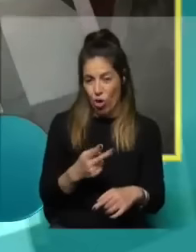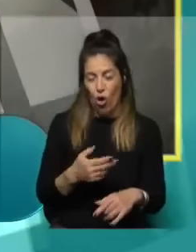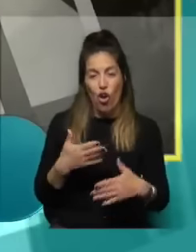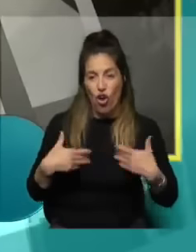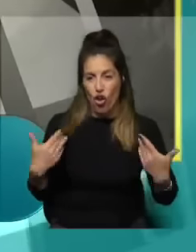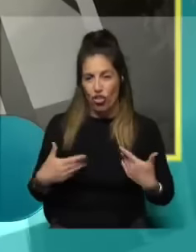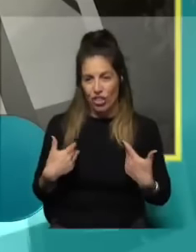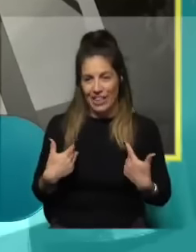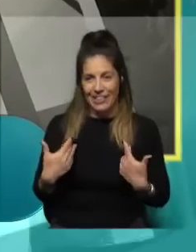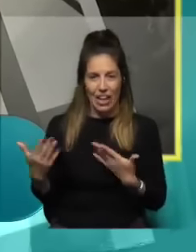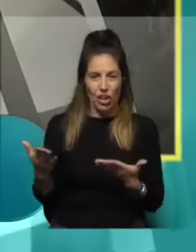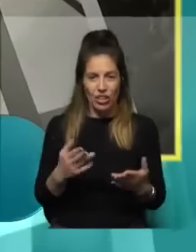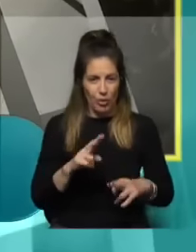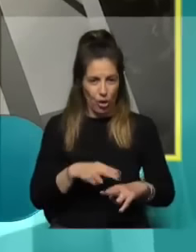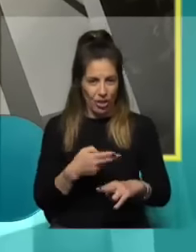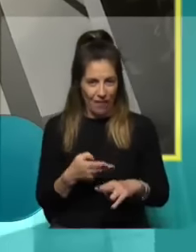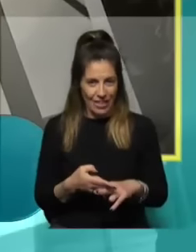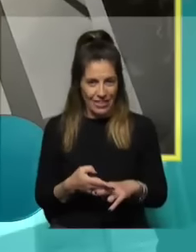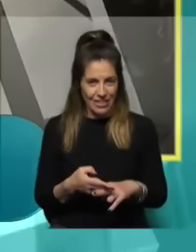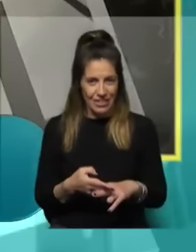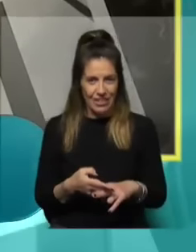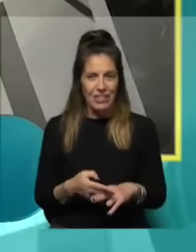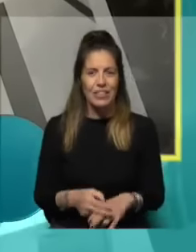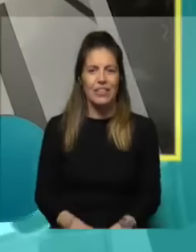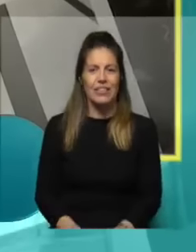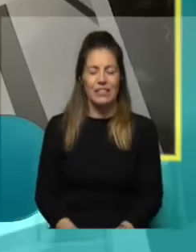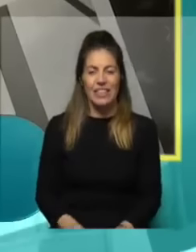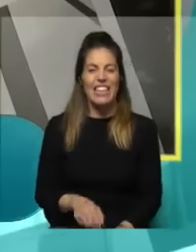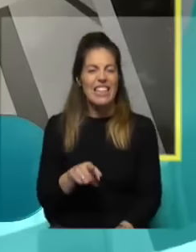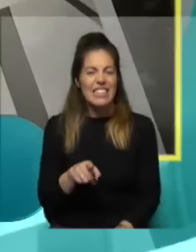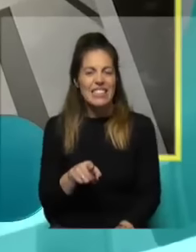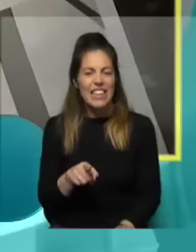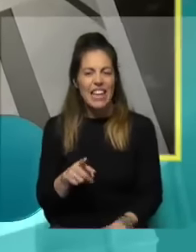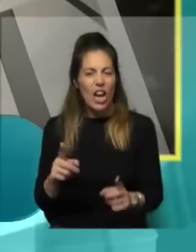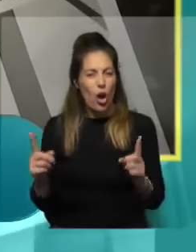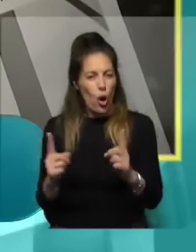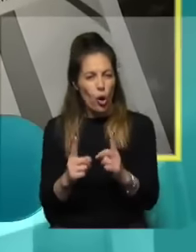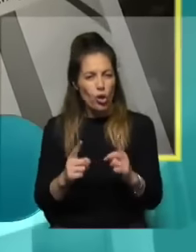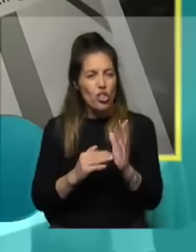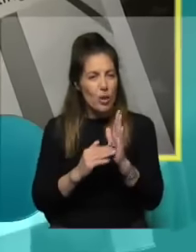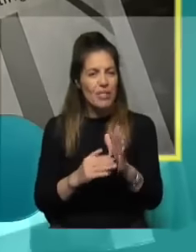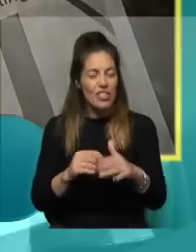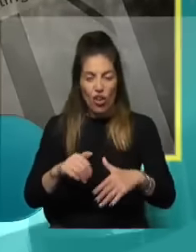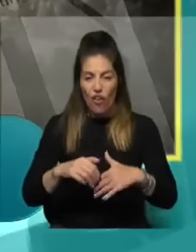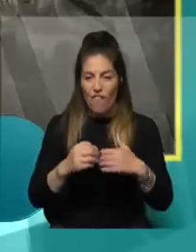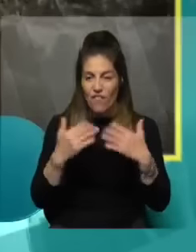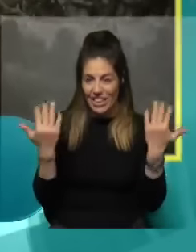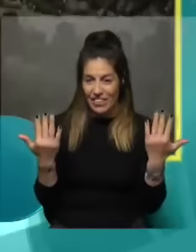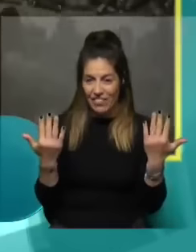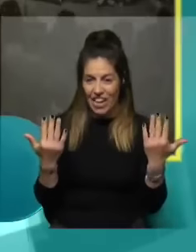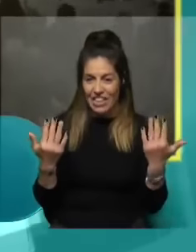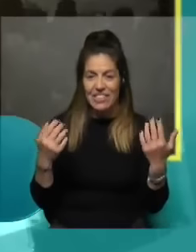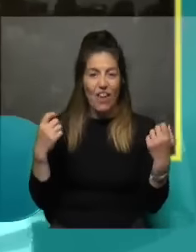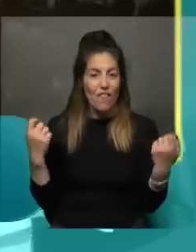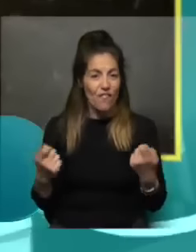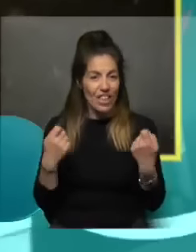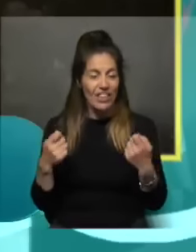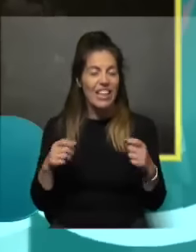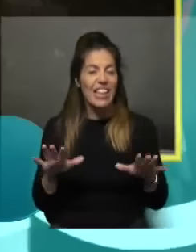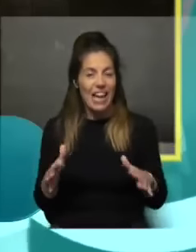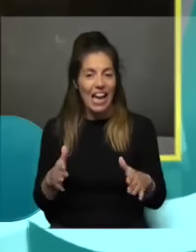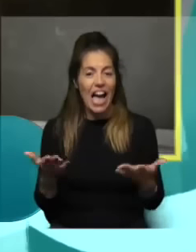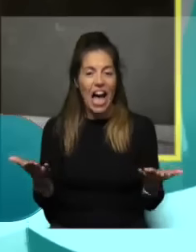nos estén recibiendo de nuevo. Pero espera, ¿y en qué está Arras del Agua ahora? Porque te presentó un montón de festivales. Sí. Están en el... Arras del Agua